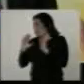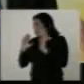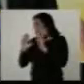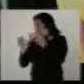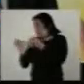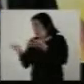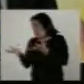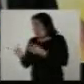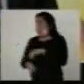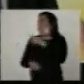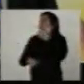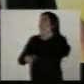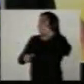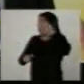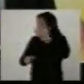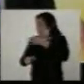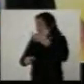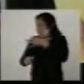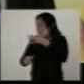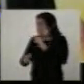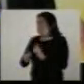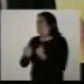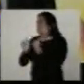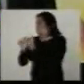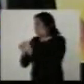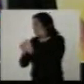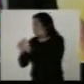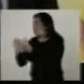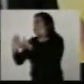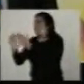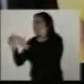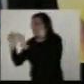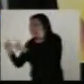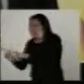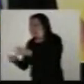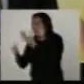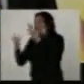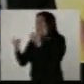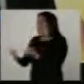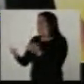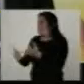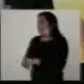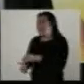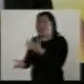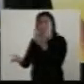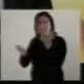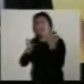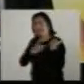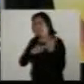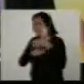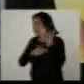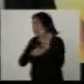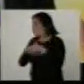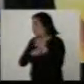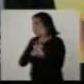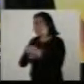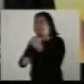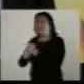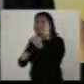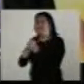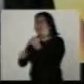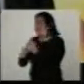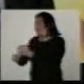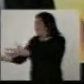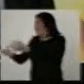politicazo. ¿Sí o no? Un hombre que siempre ha estado del lado del pueblo y que hoy le quepa la enorme responsabilidad de